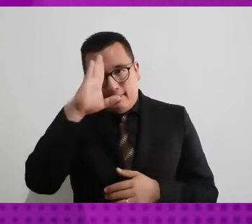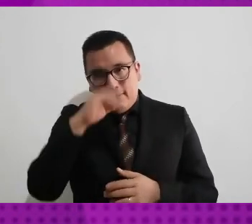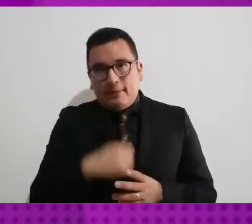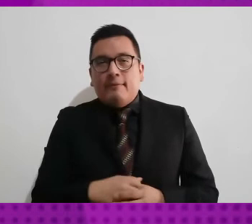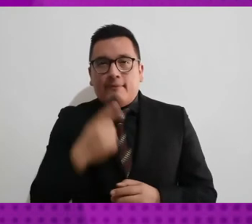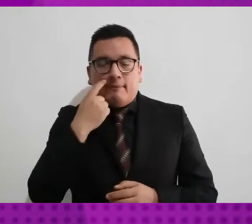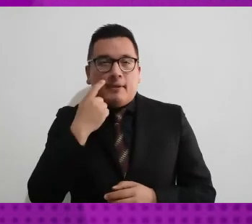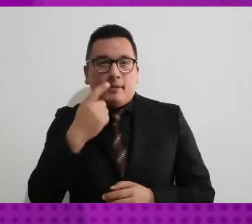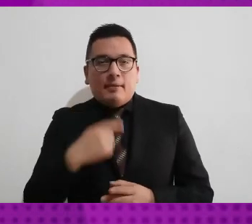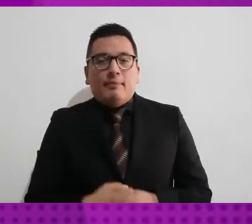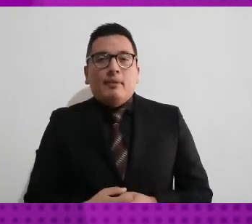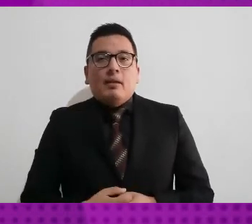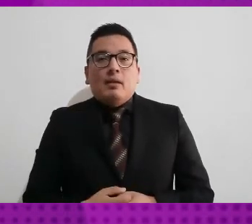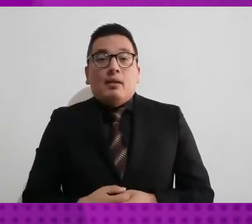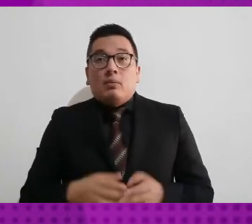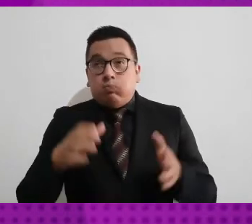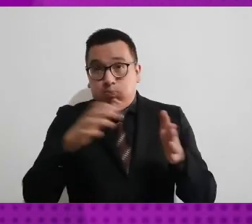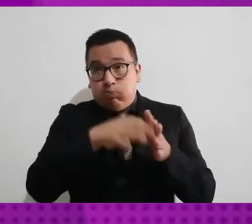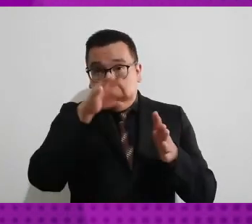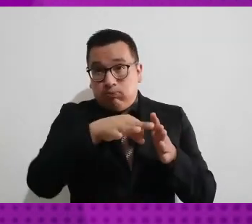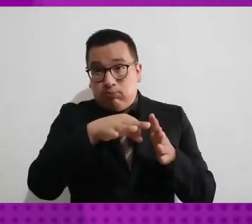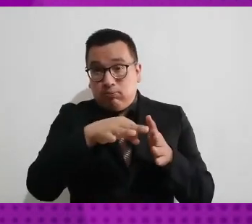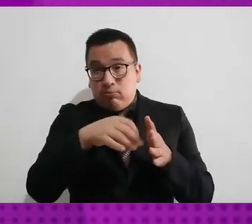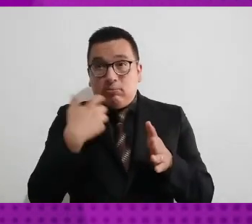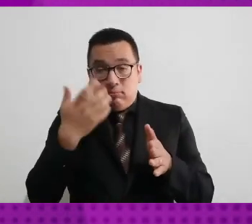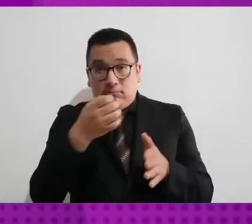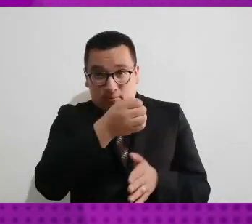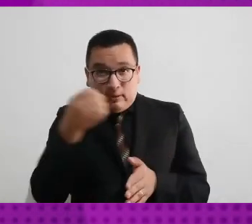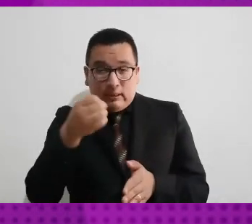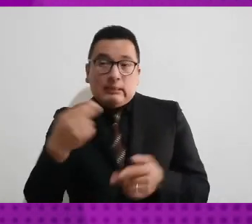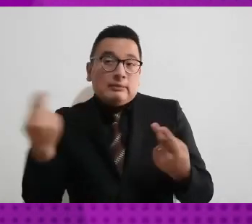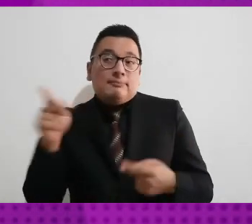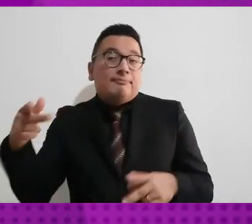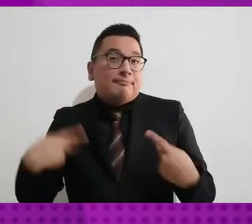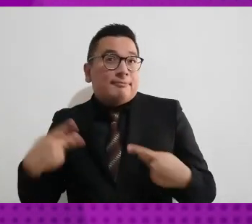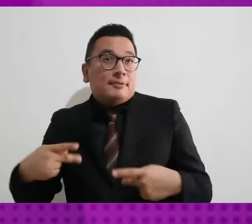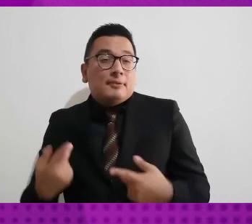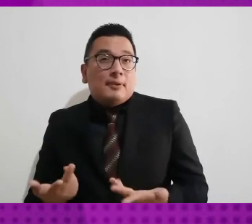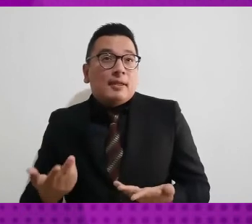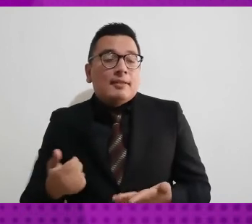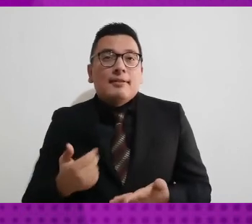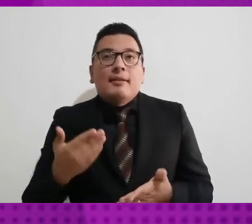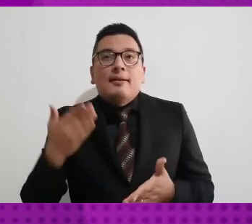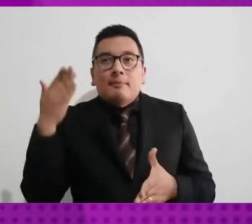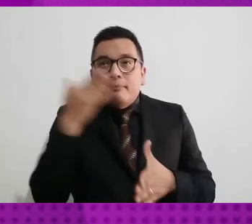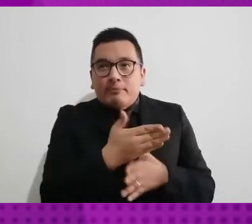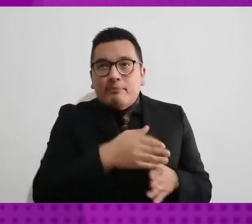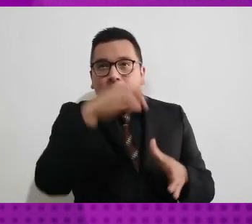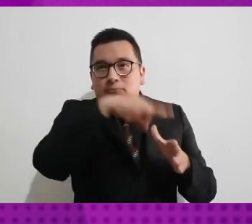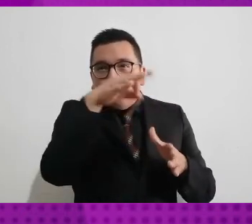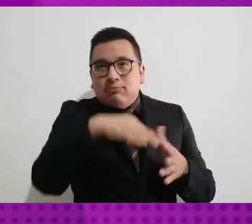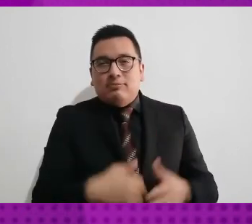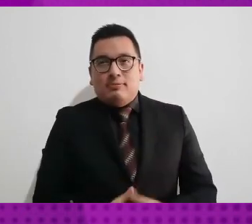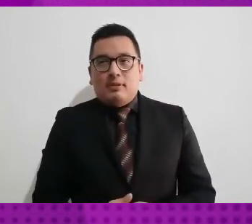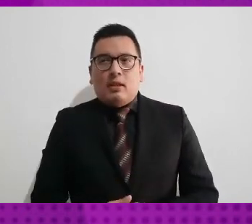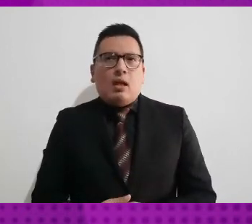La base de una elección, de la organización de una elección en nuestro país, es la participación ciudadana. No es lo que haga el INE, no es lo que hagan